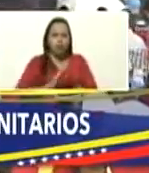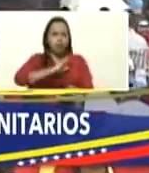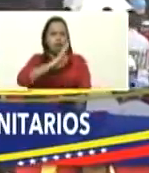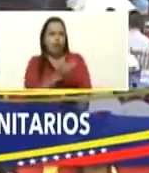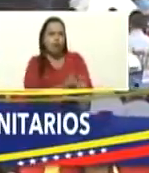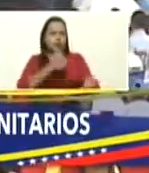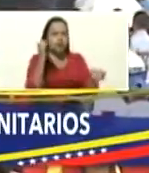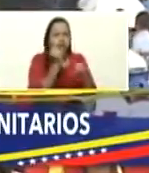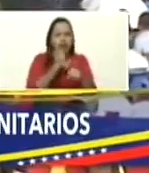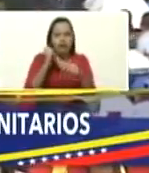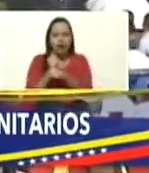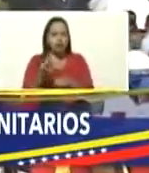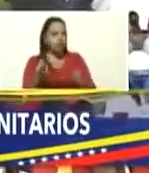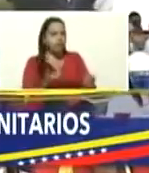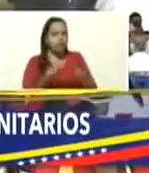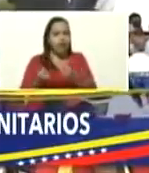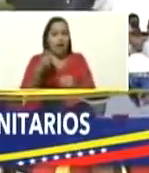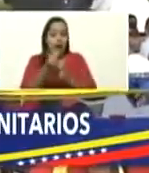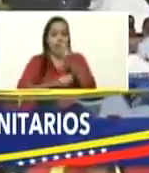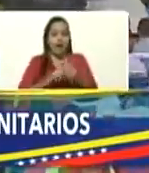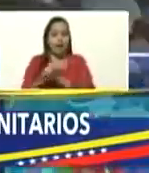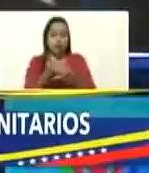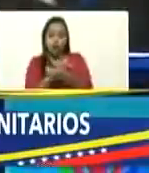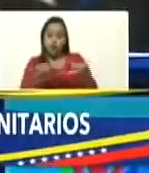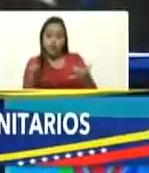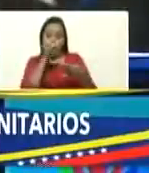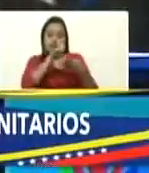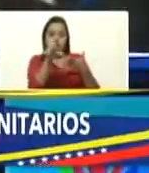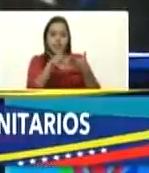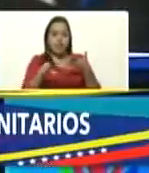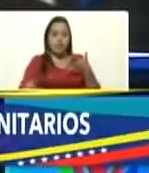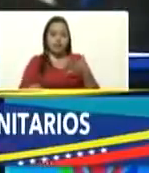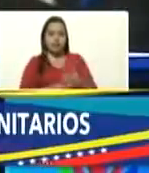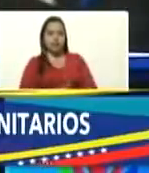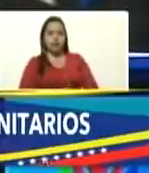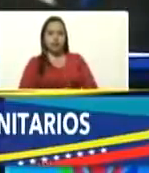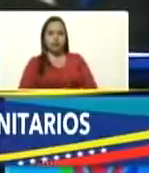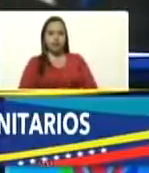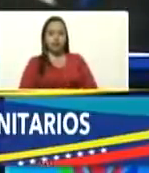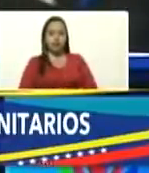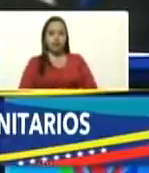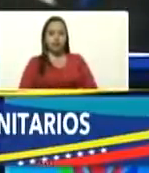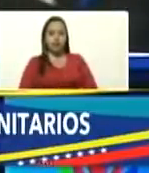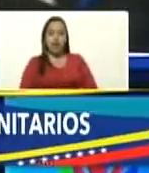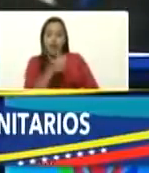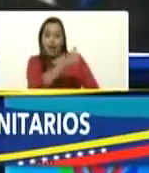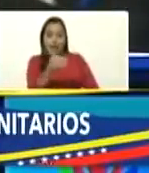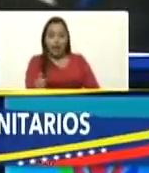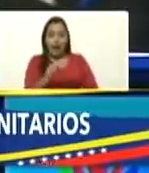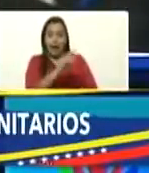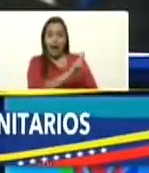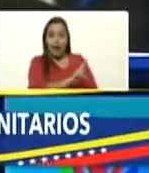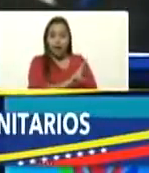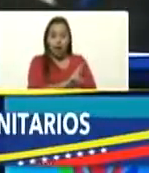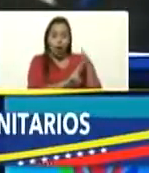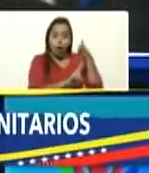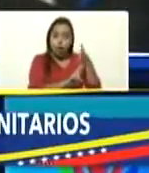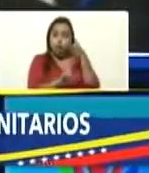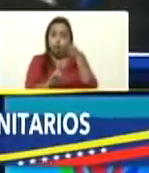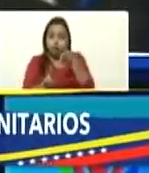acción, construyendo líneas estratégicas en cada R